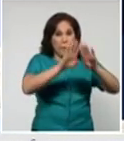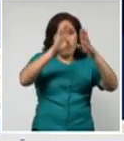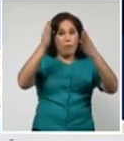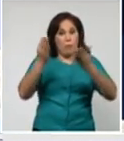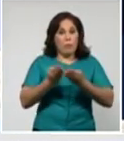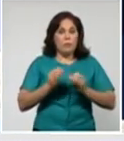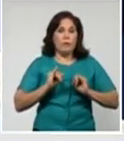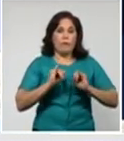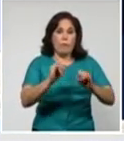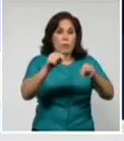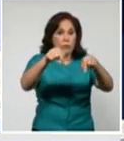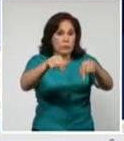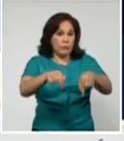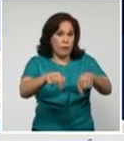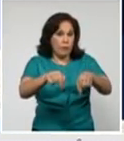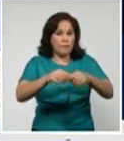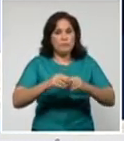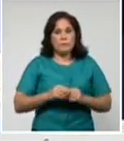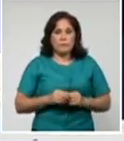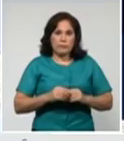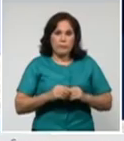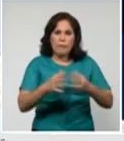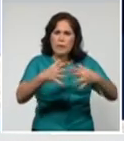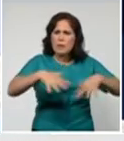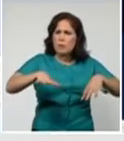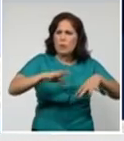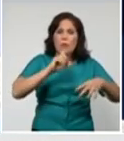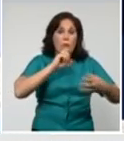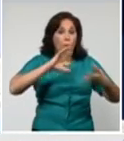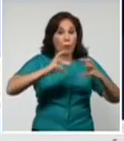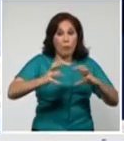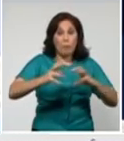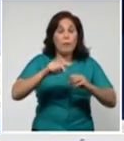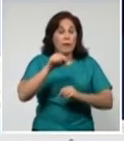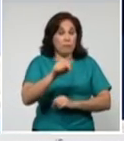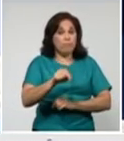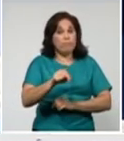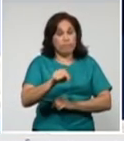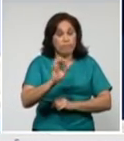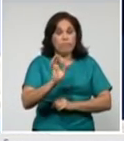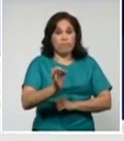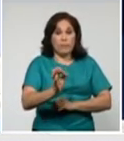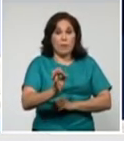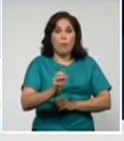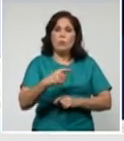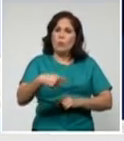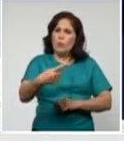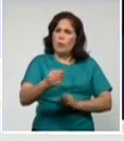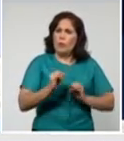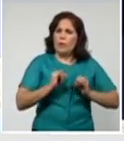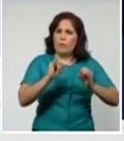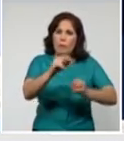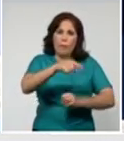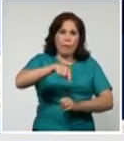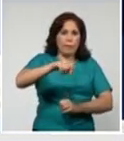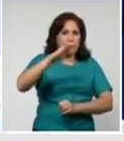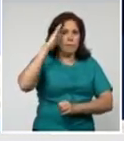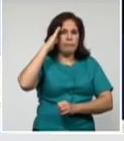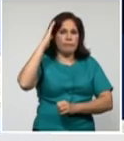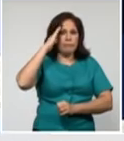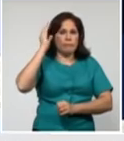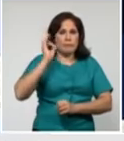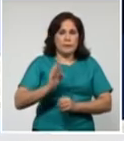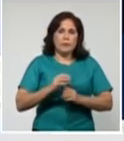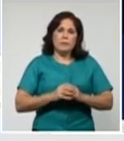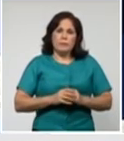con una situación compleja, eso lo vemos todos los días,